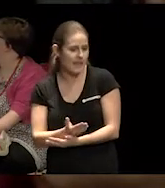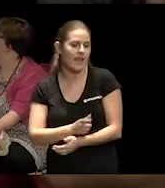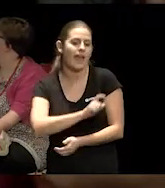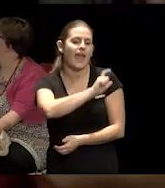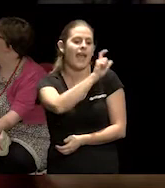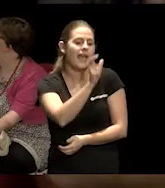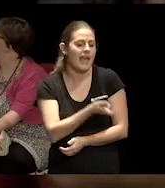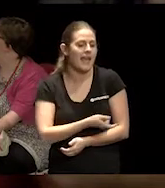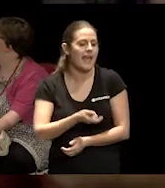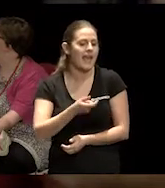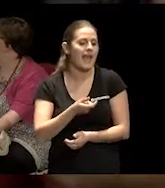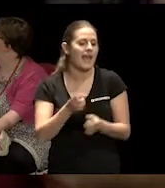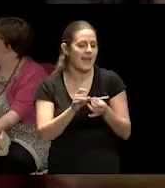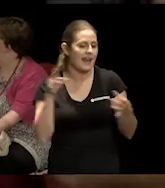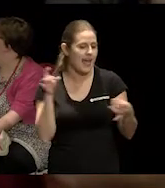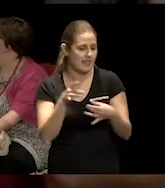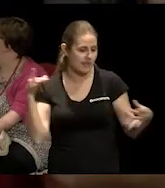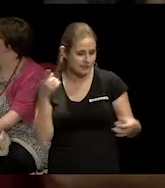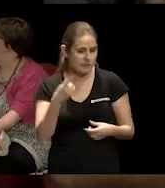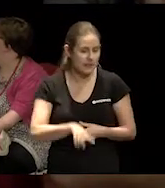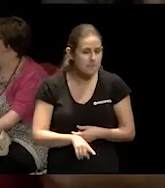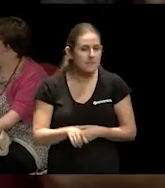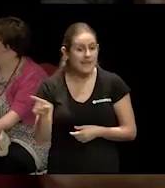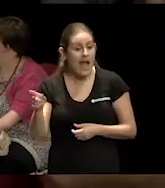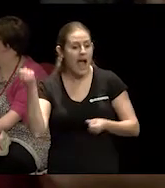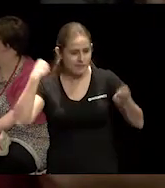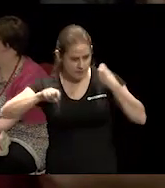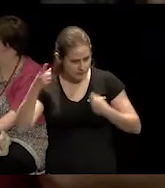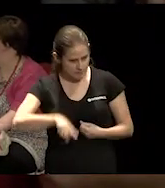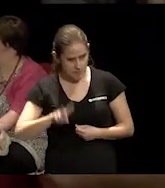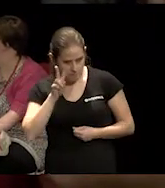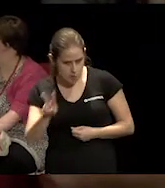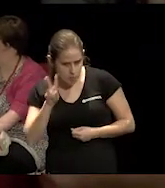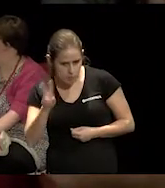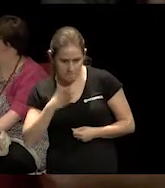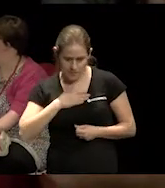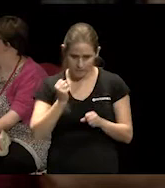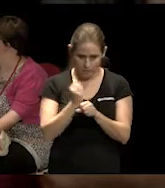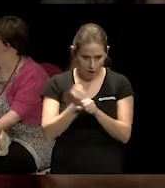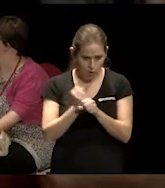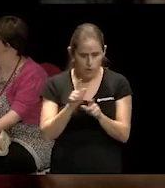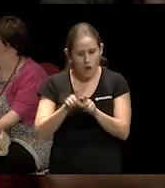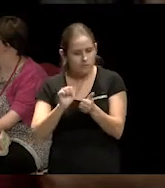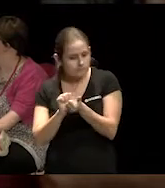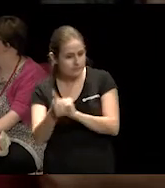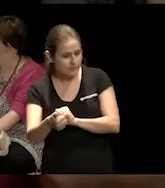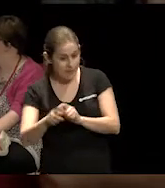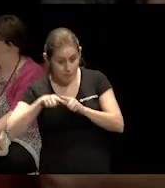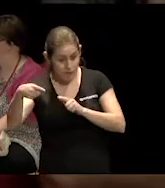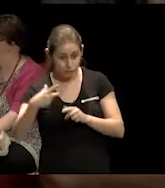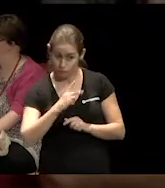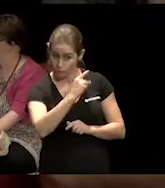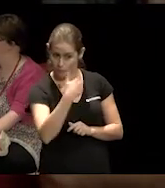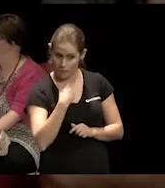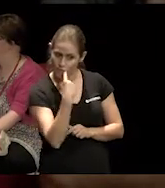actriz, y ella pudo ver el trabajo que yo hice y ella continuó el taller de